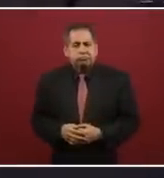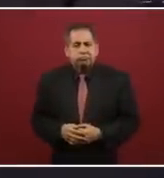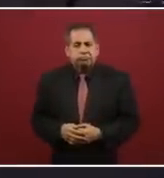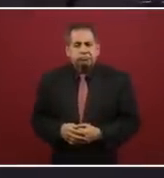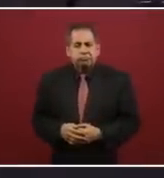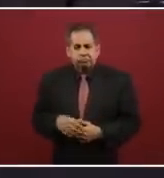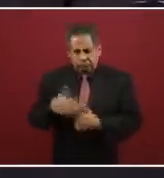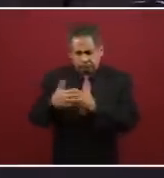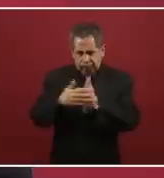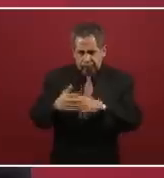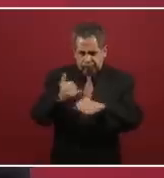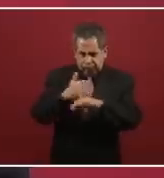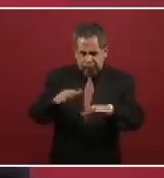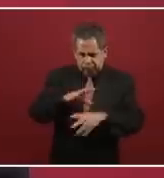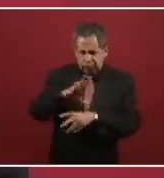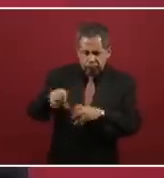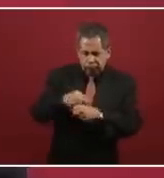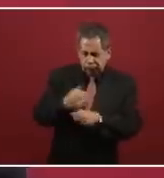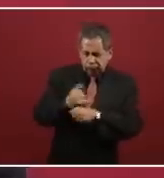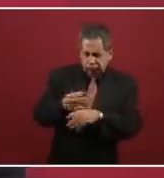Se va a informar todo